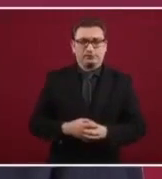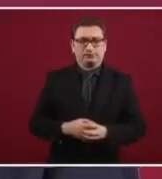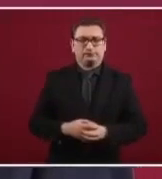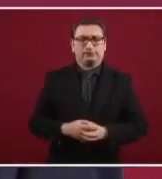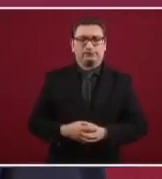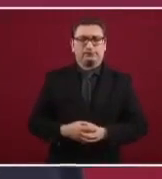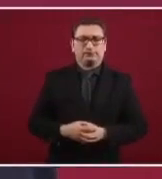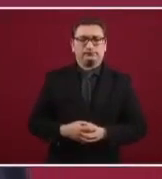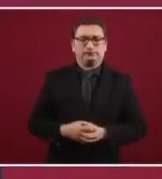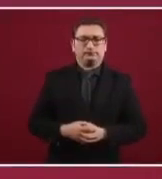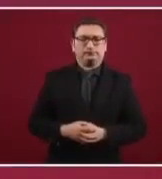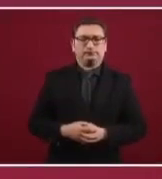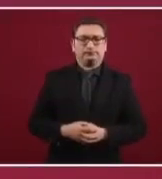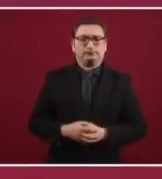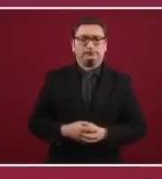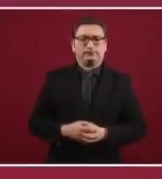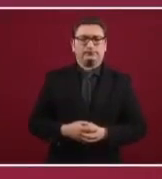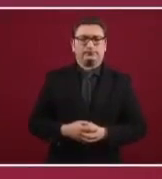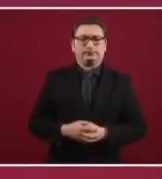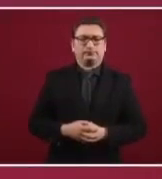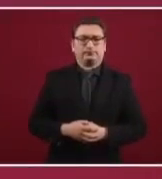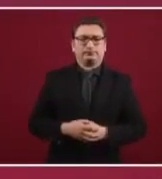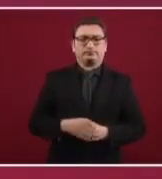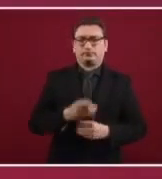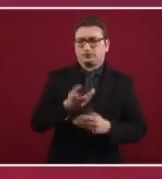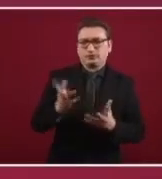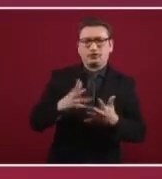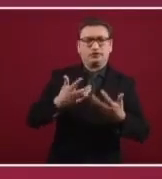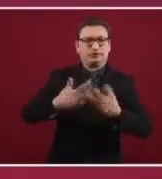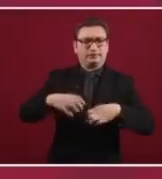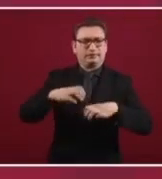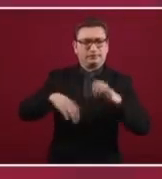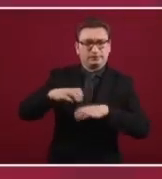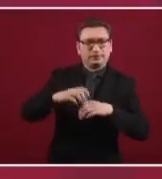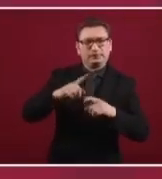contratar a calificadoras